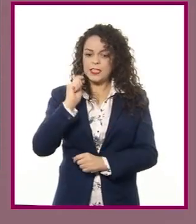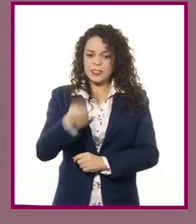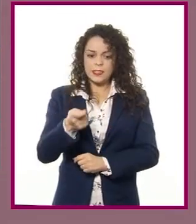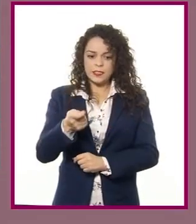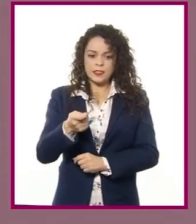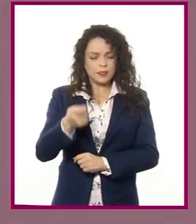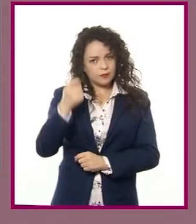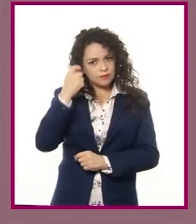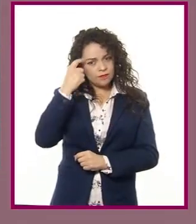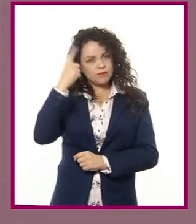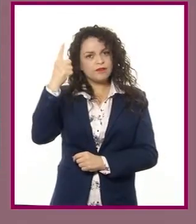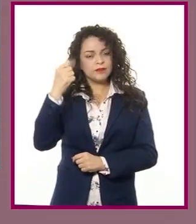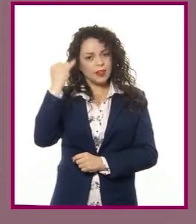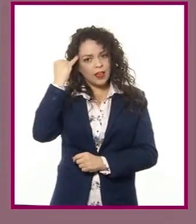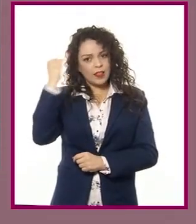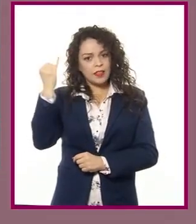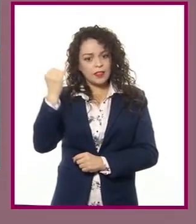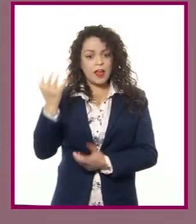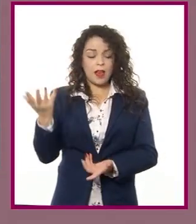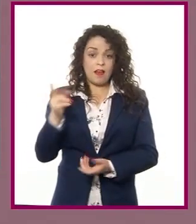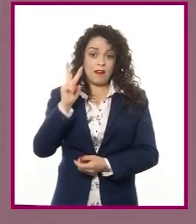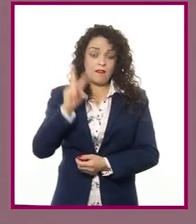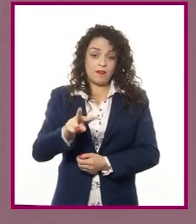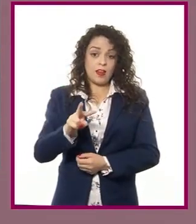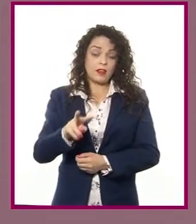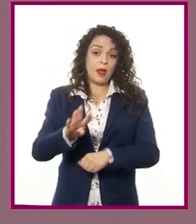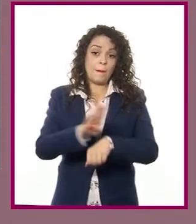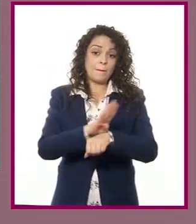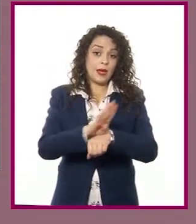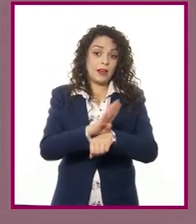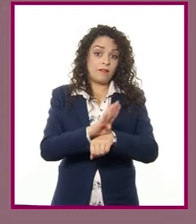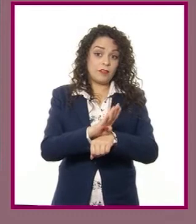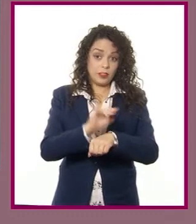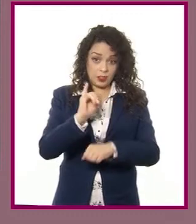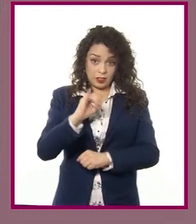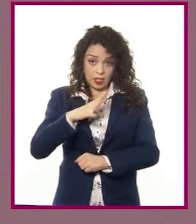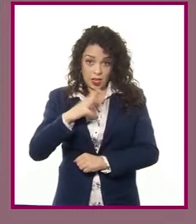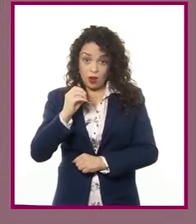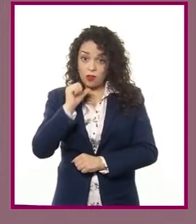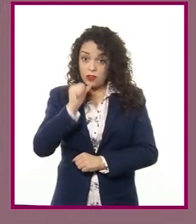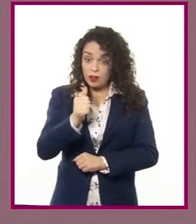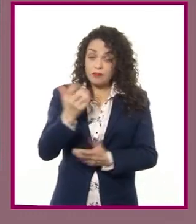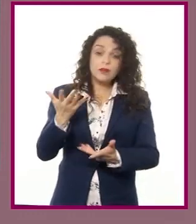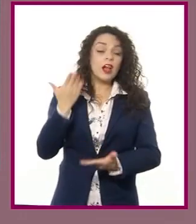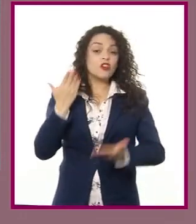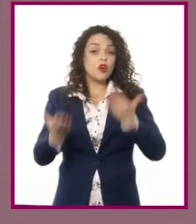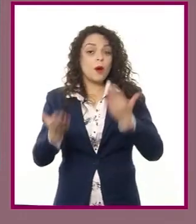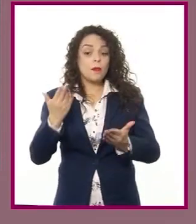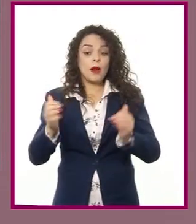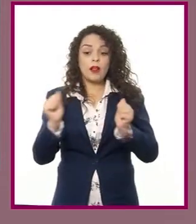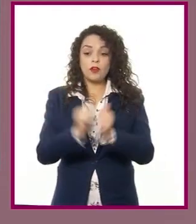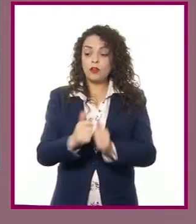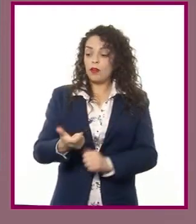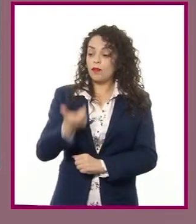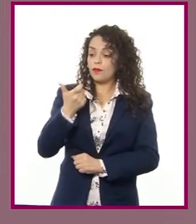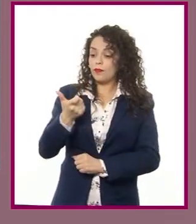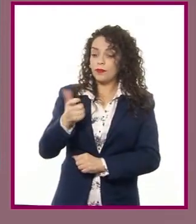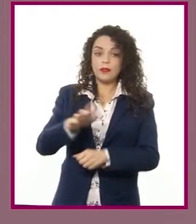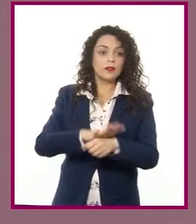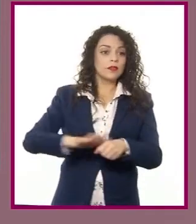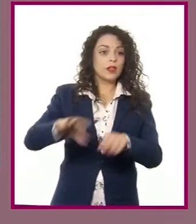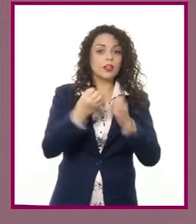iniciativa que ha generado polémica acerca de los beneficios económicos en comparación con los costos sociales